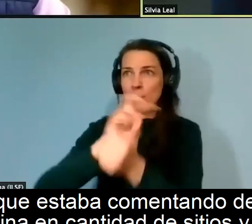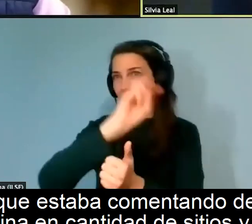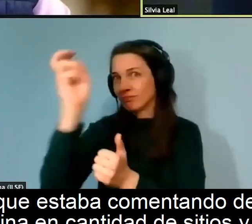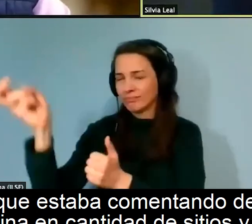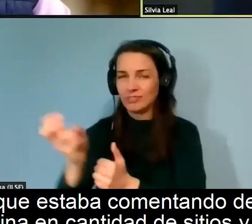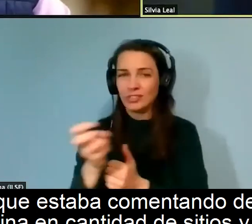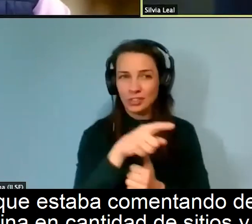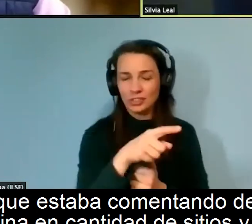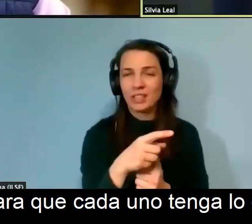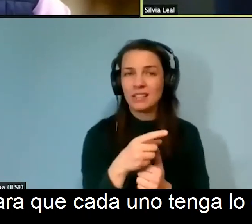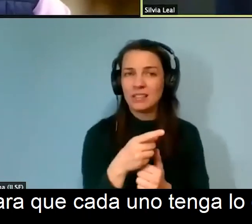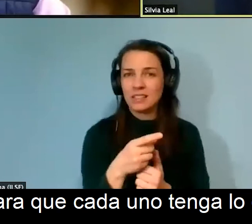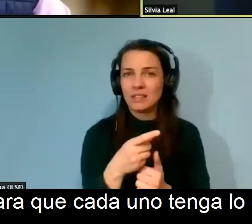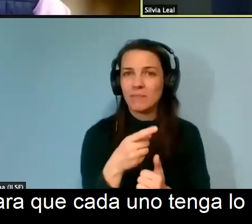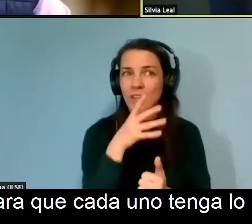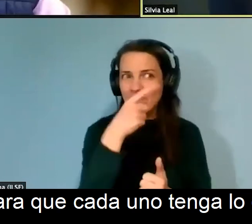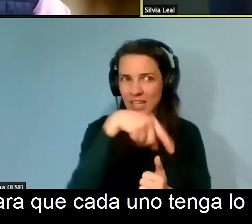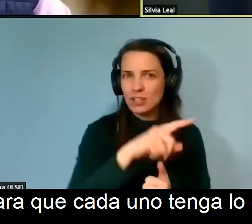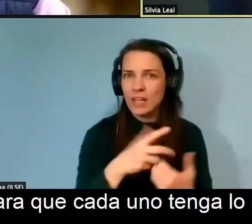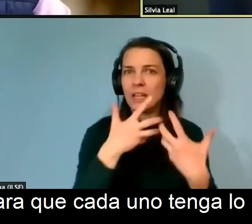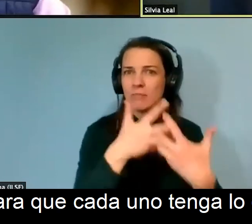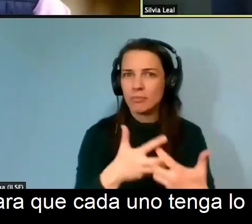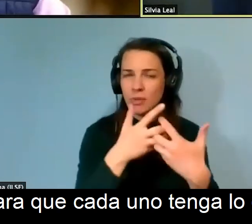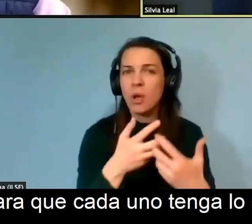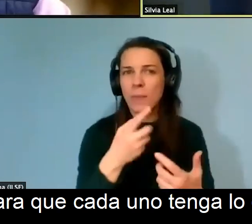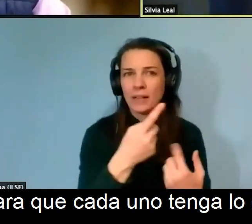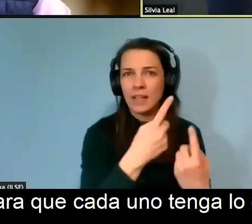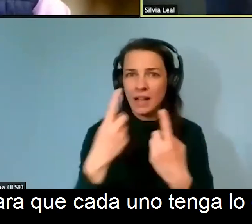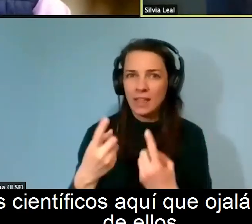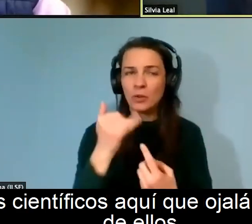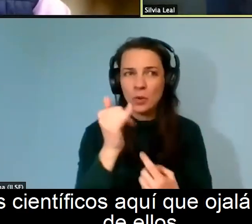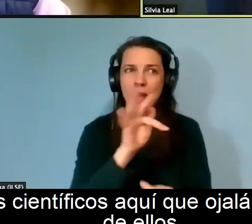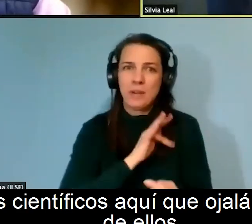me consta que ahí están peleando, ¿no? Para que cada uno tenga lo que se merece.